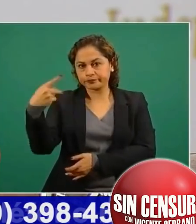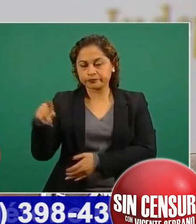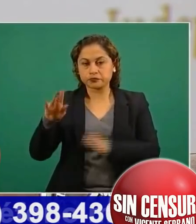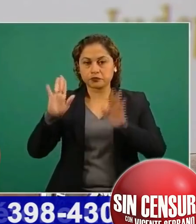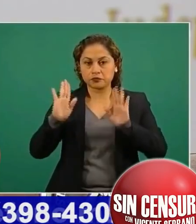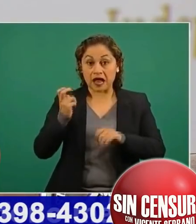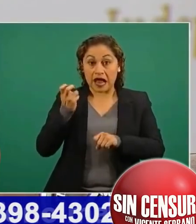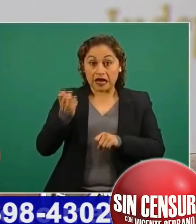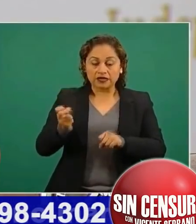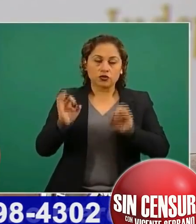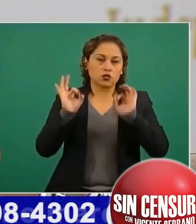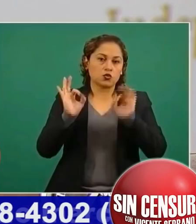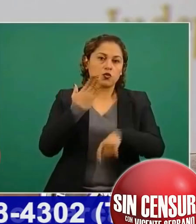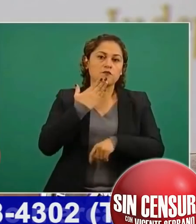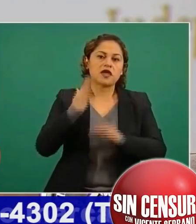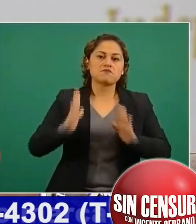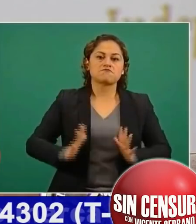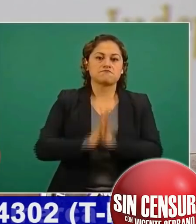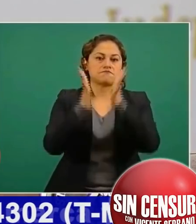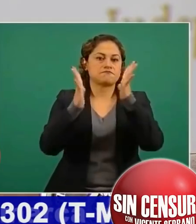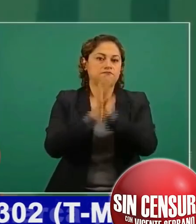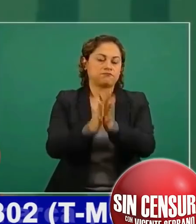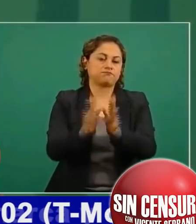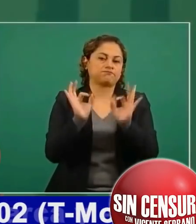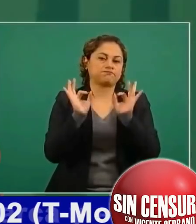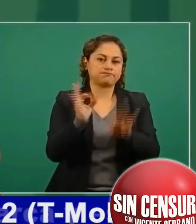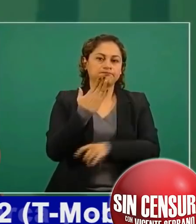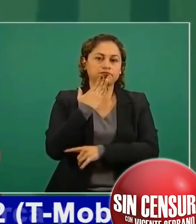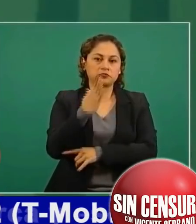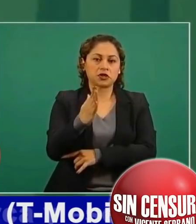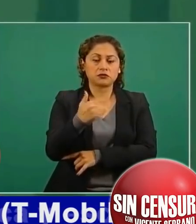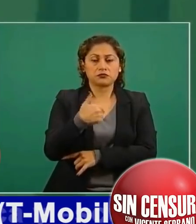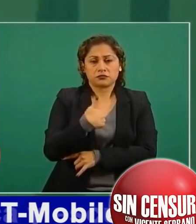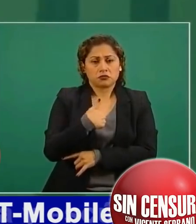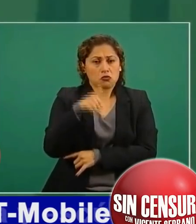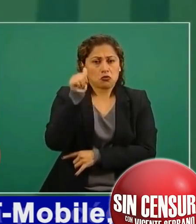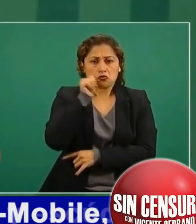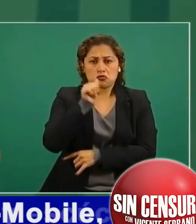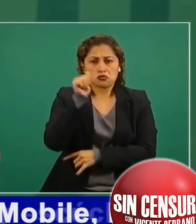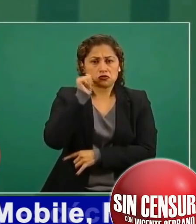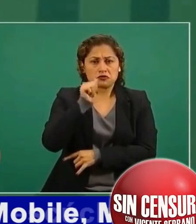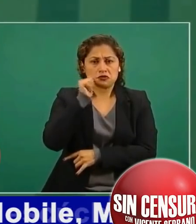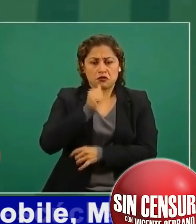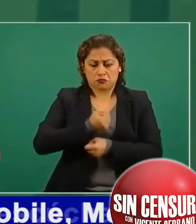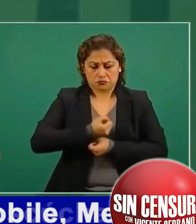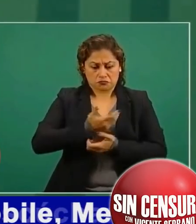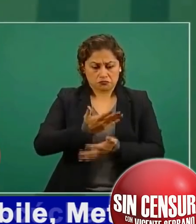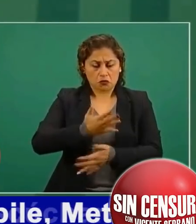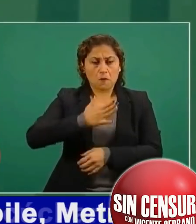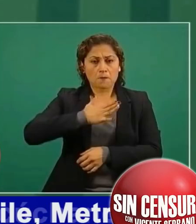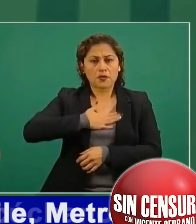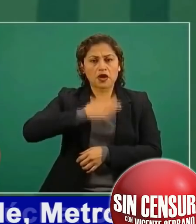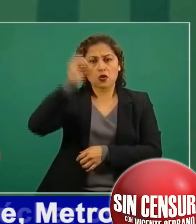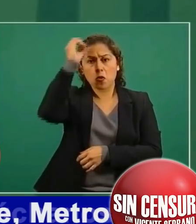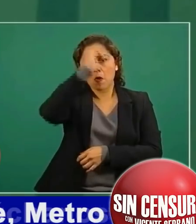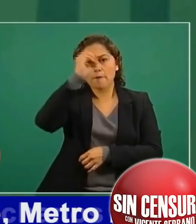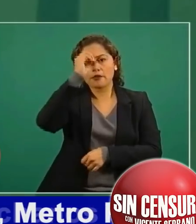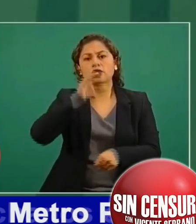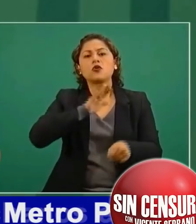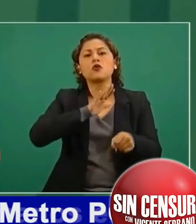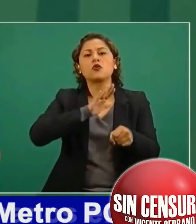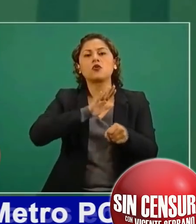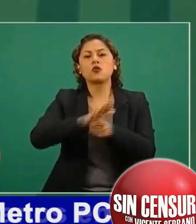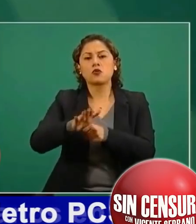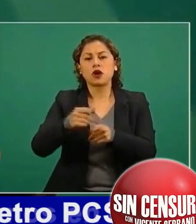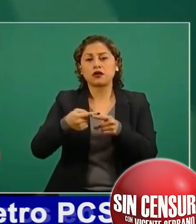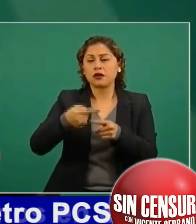he sostenido que soy partidario de pensar hacia adelante, de no